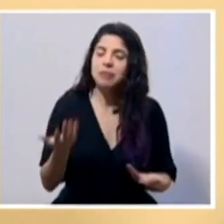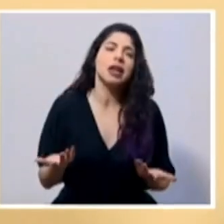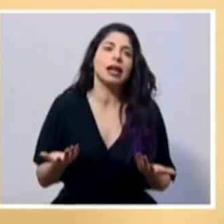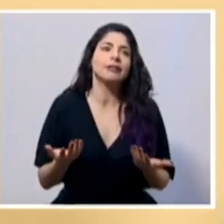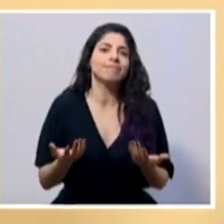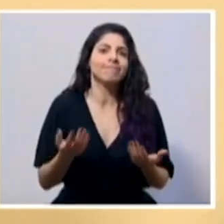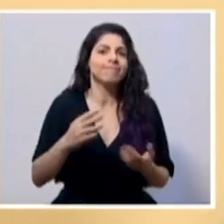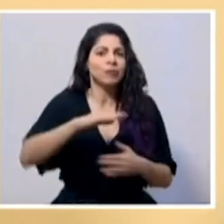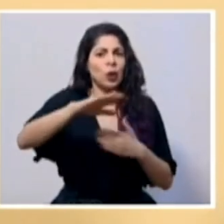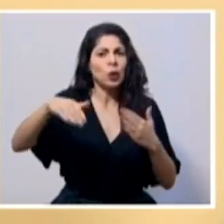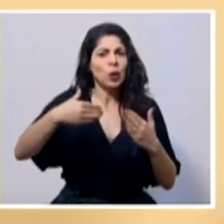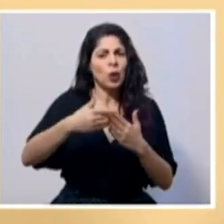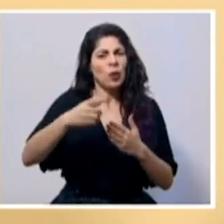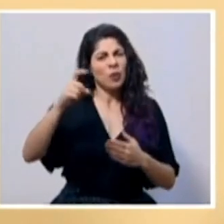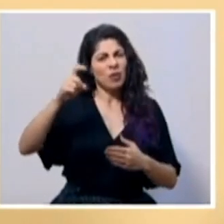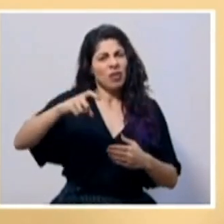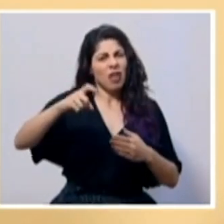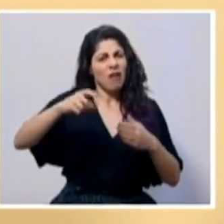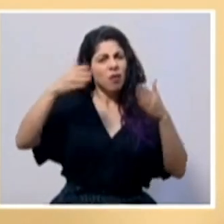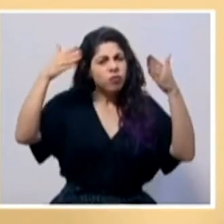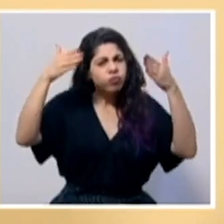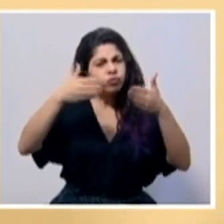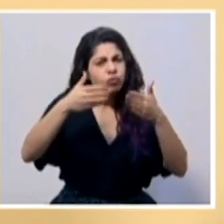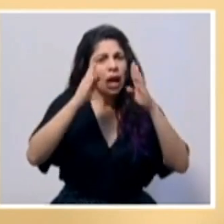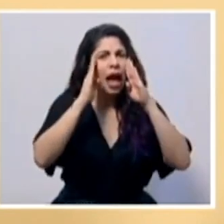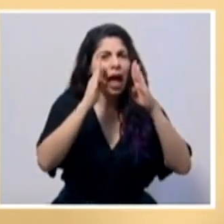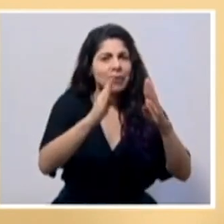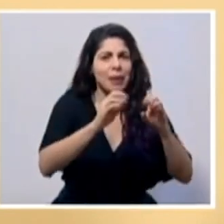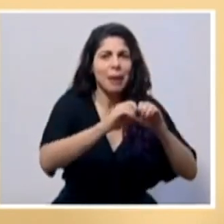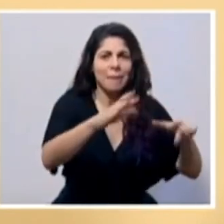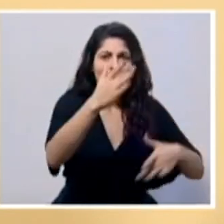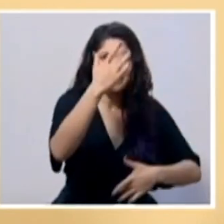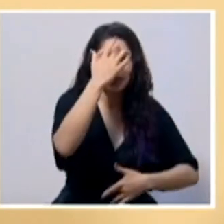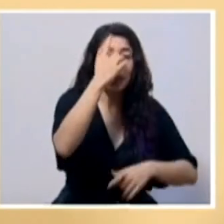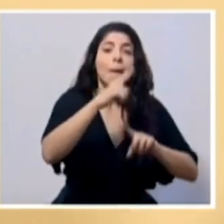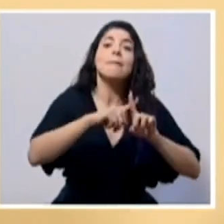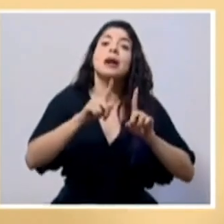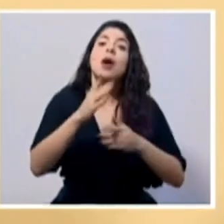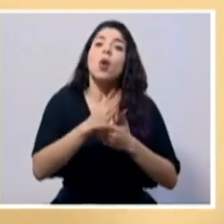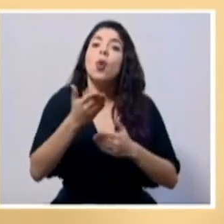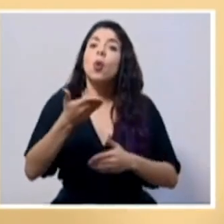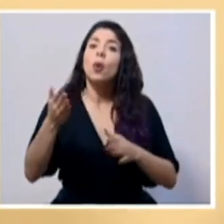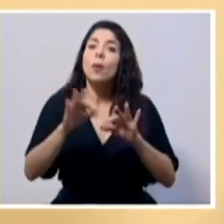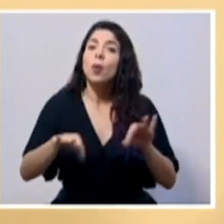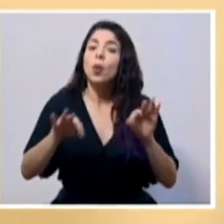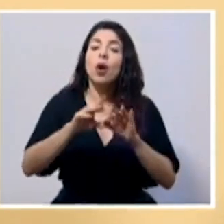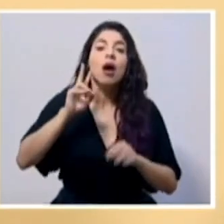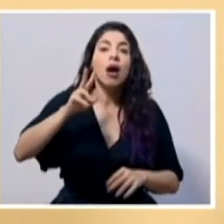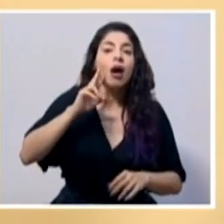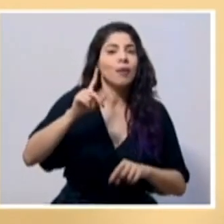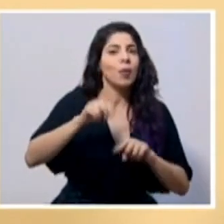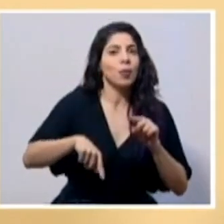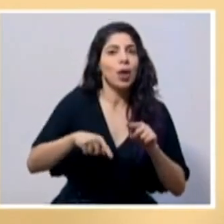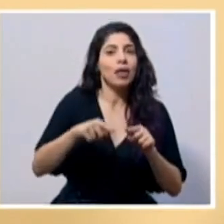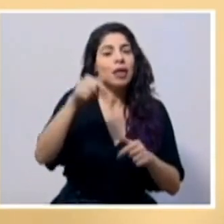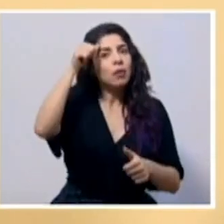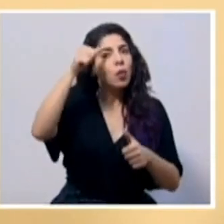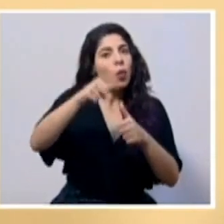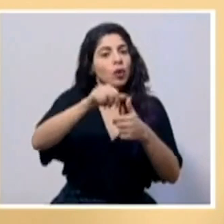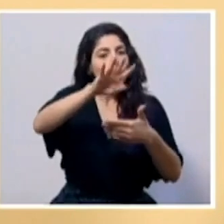que abocarnos en mucho a lo que es la atención de la pandemia, pero hay cosas muy importantes que no se deben descuidar, como los programas de